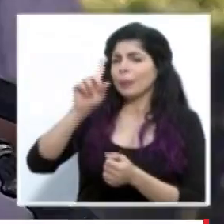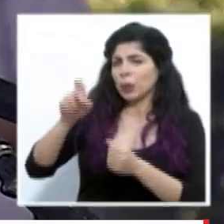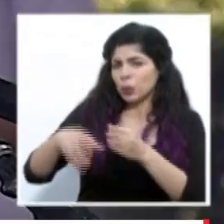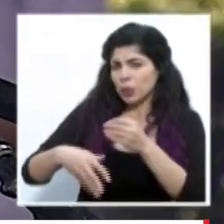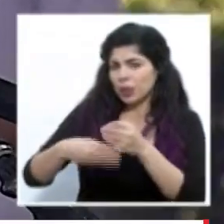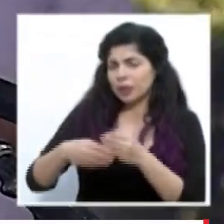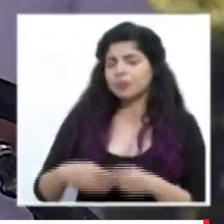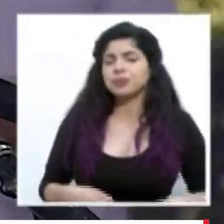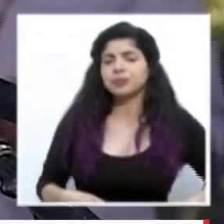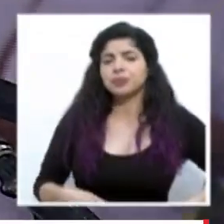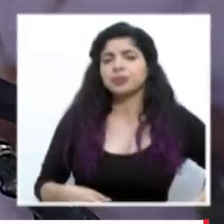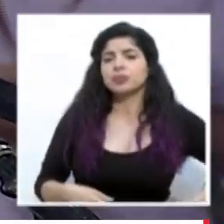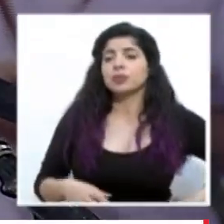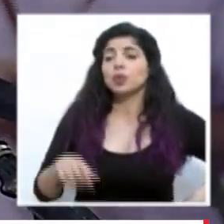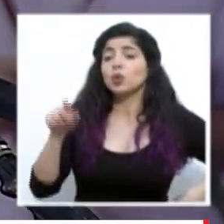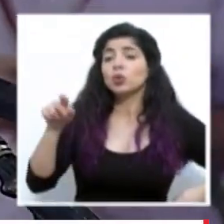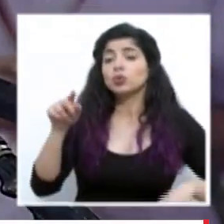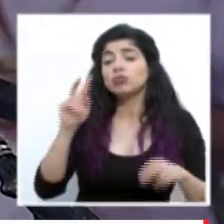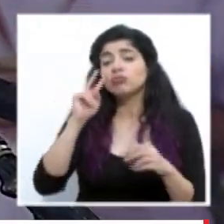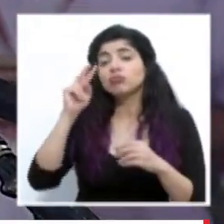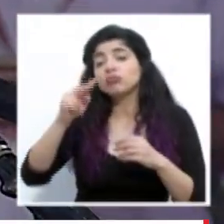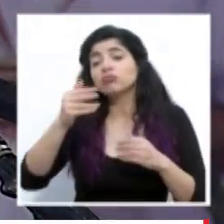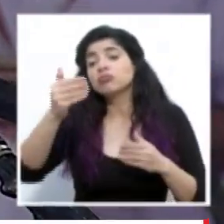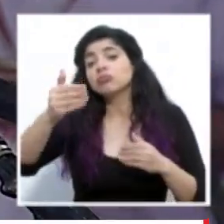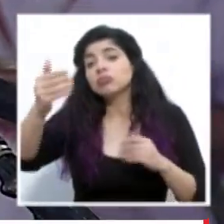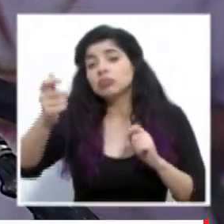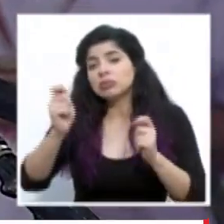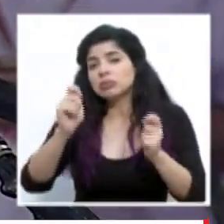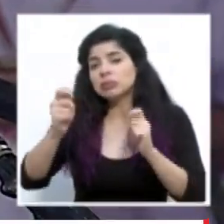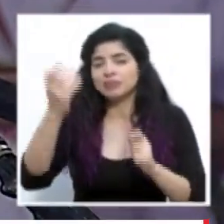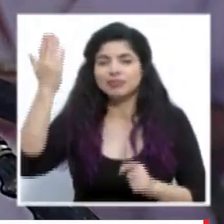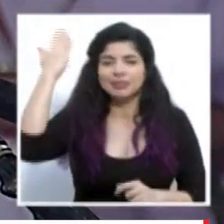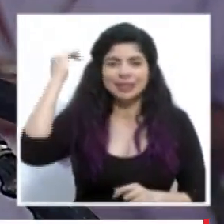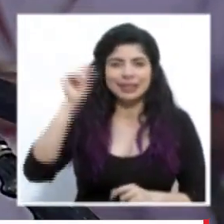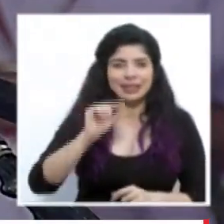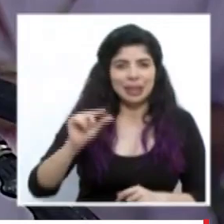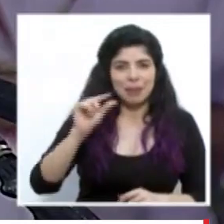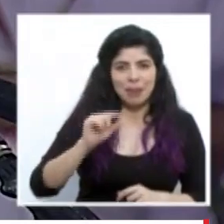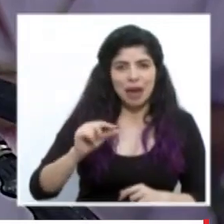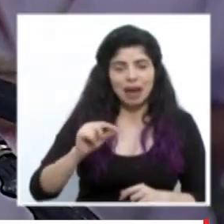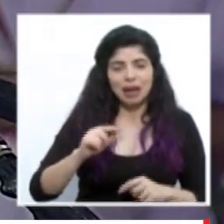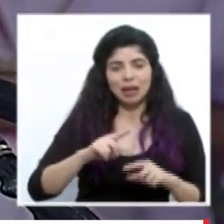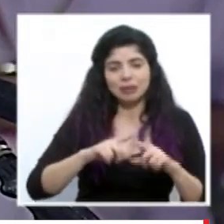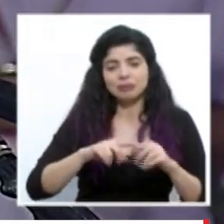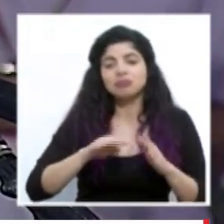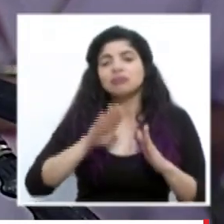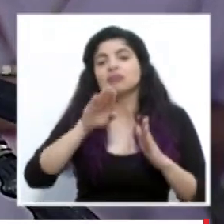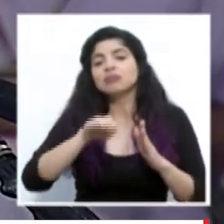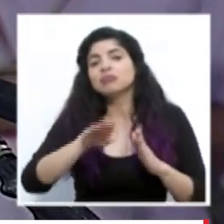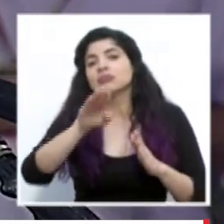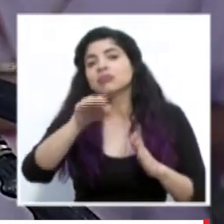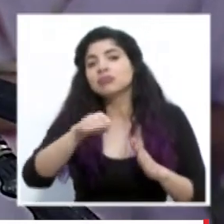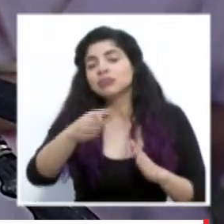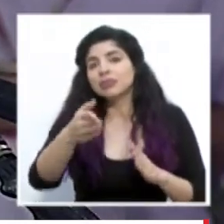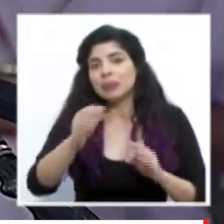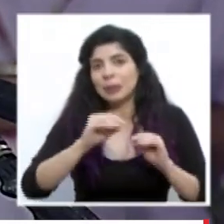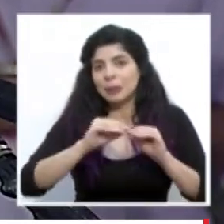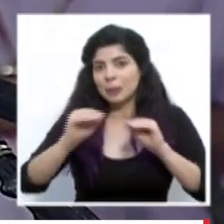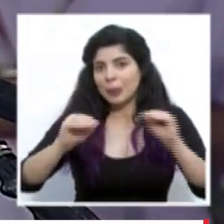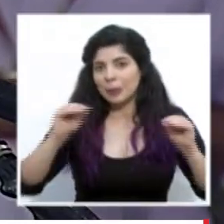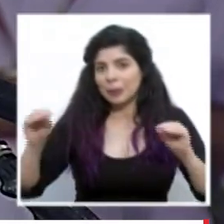adicional. De las proyecciones modificadas que ustedes hicieron hace un par de semanas en razón de la evolución de estos